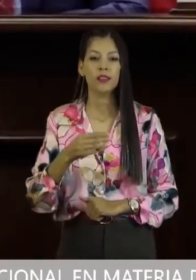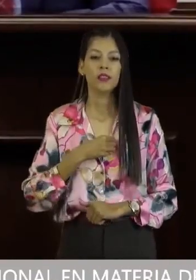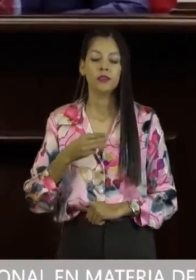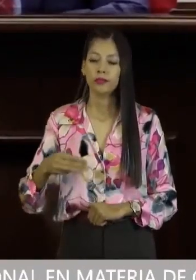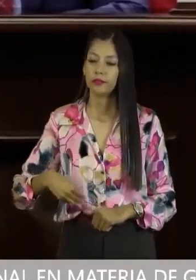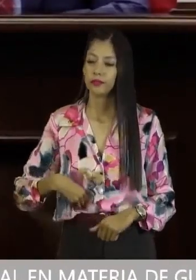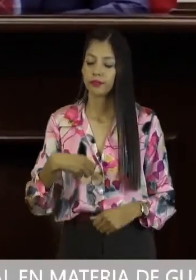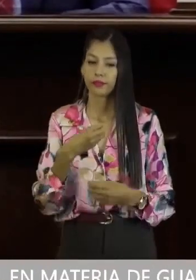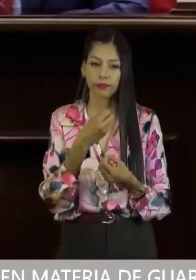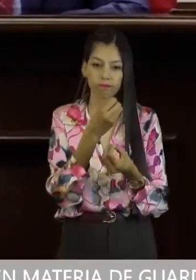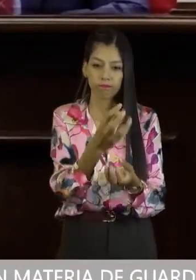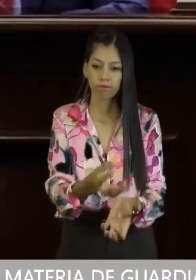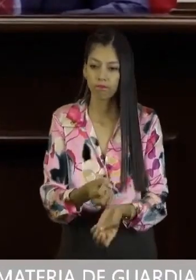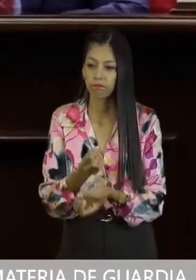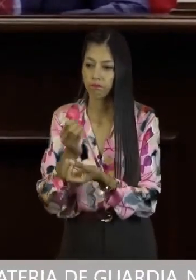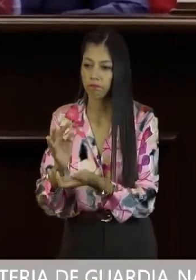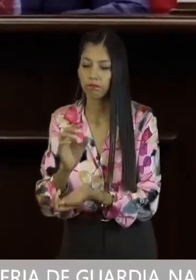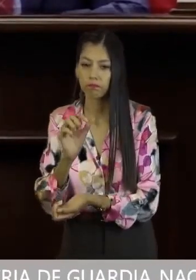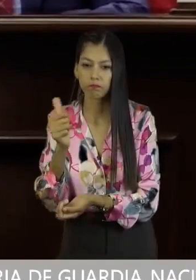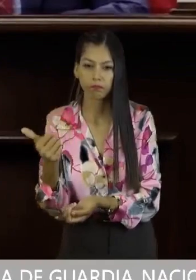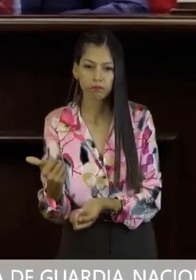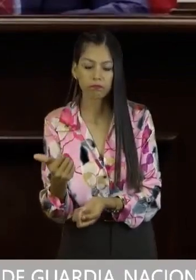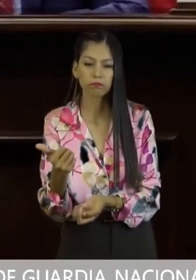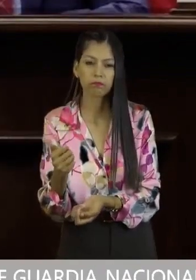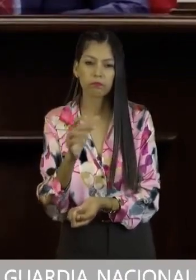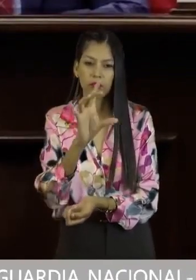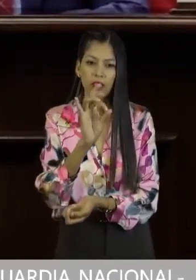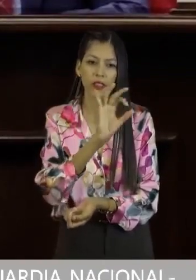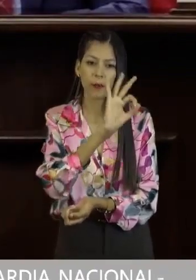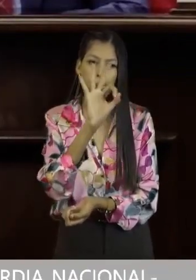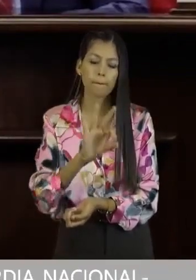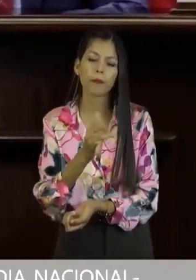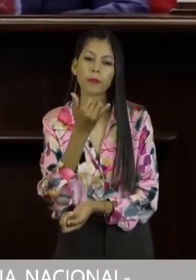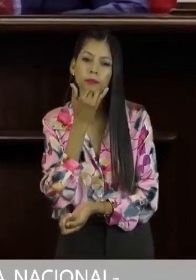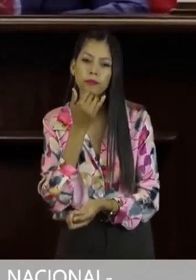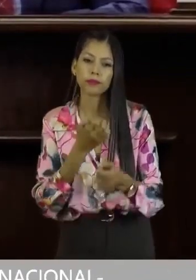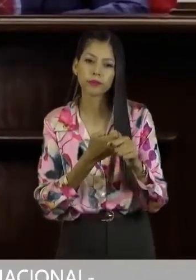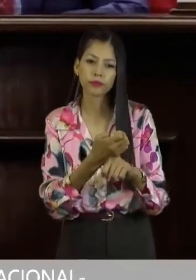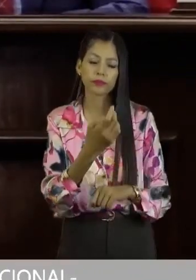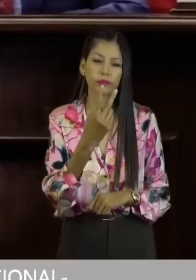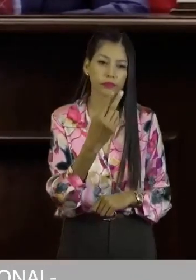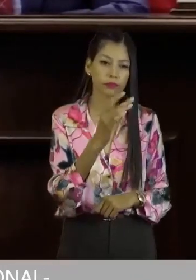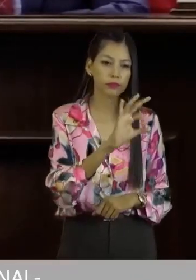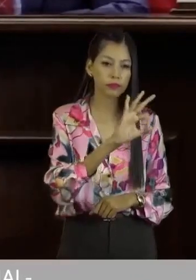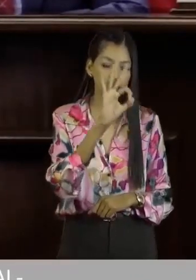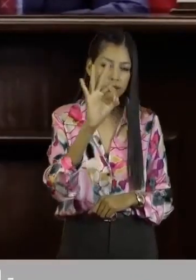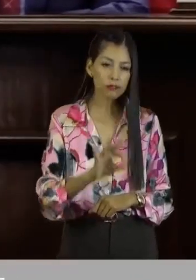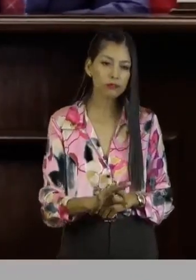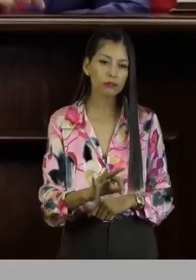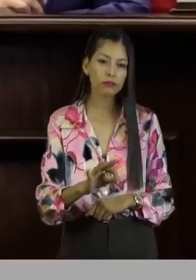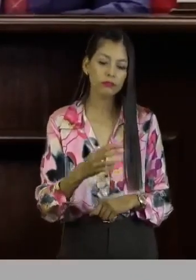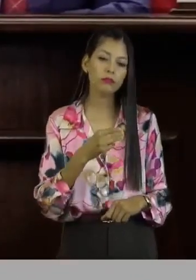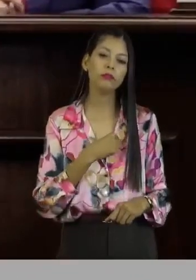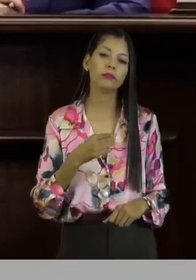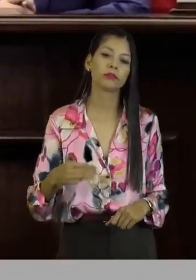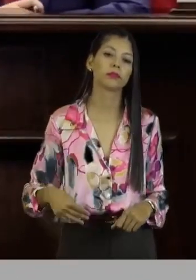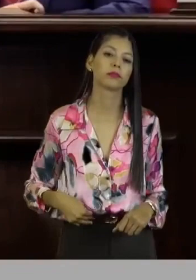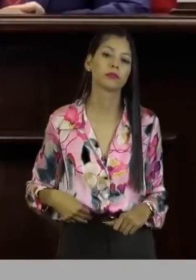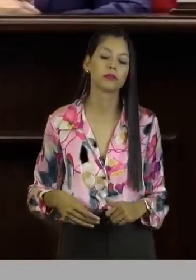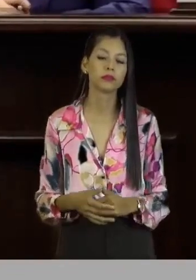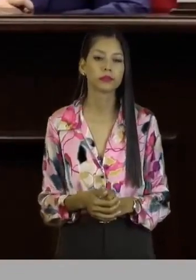municipios y el restante, 30% a los estados y 25% a los